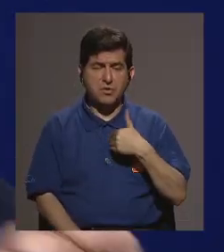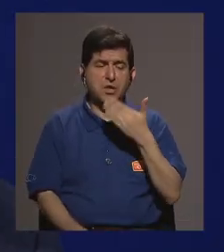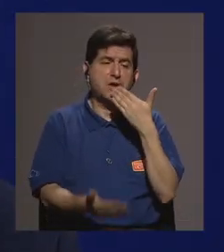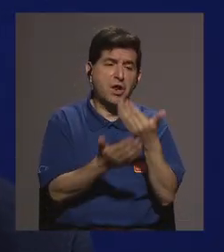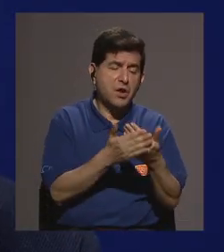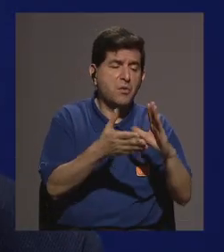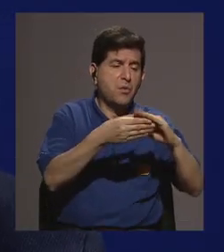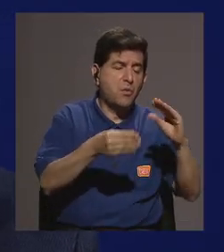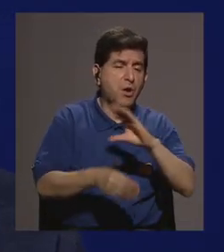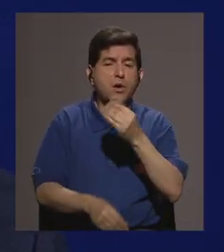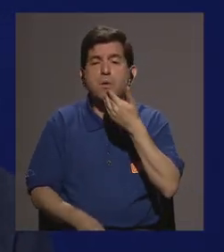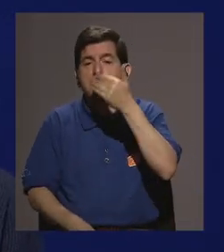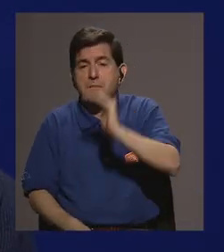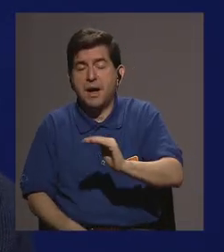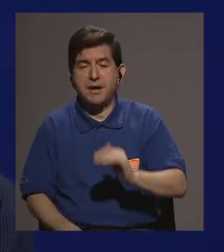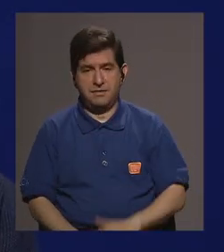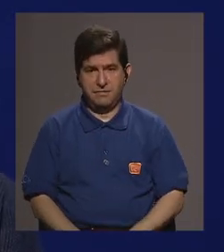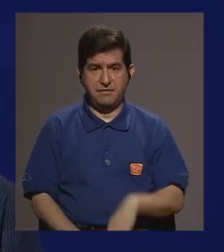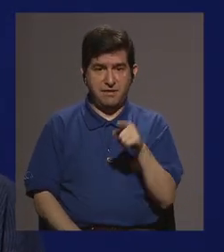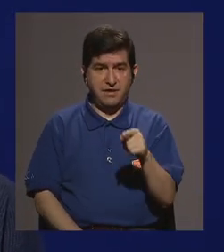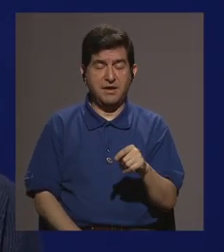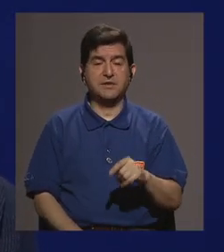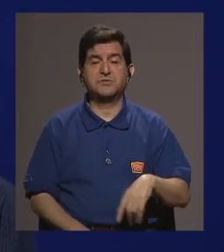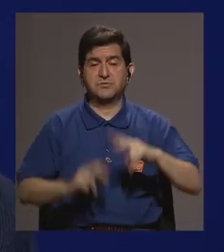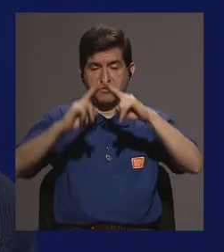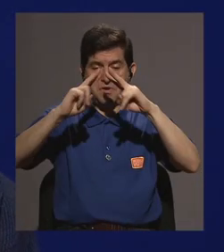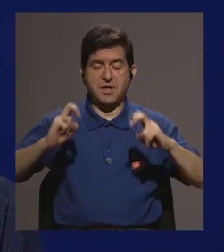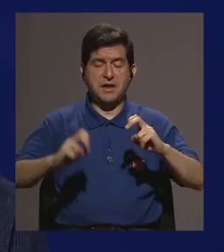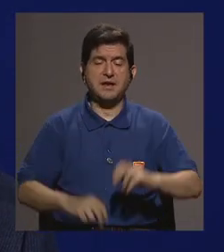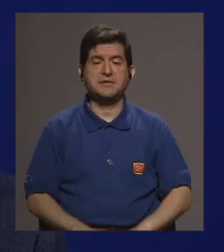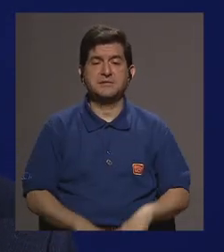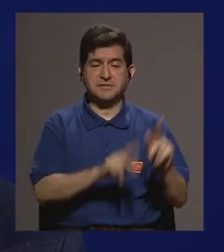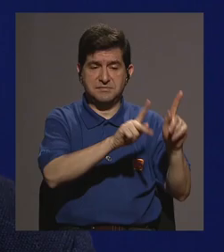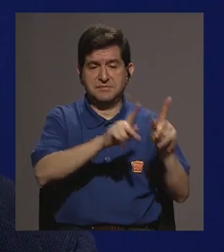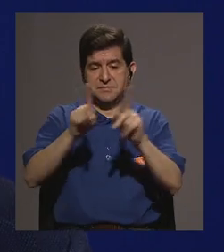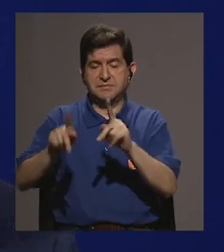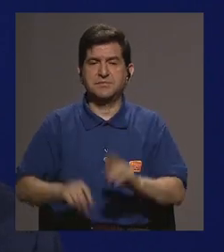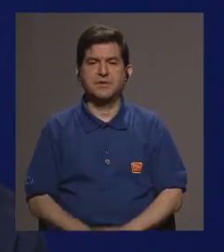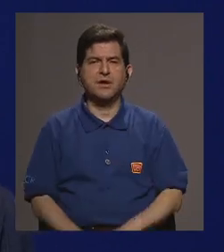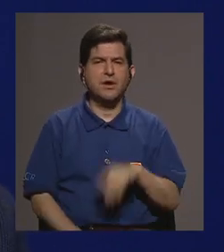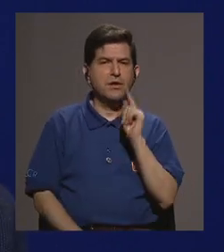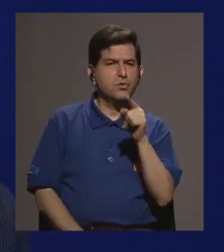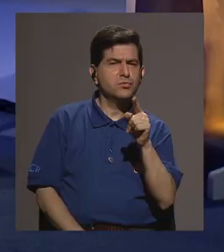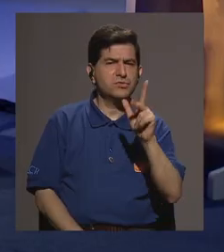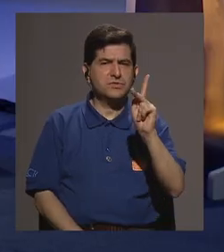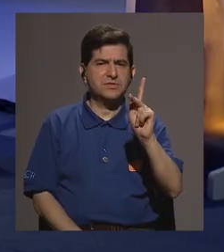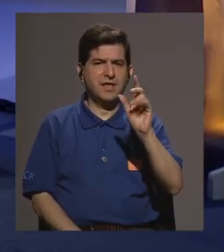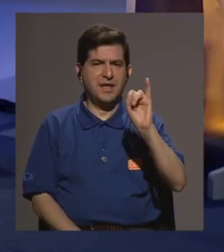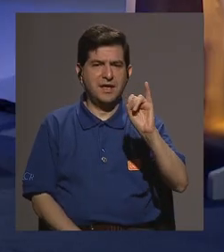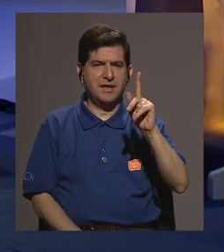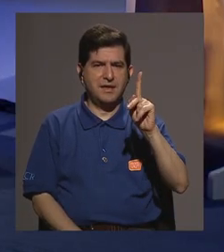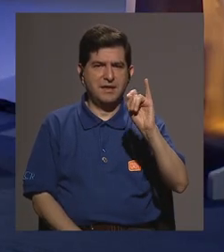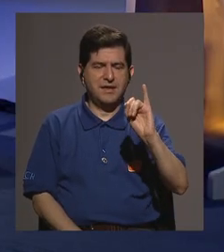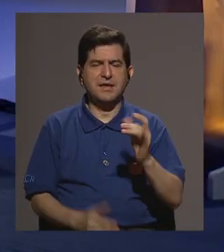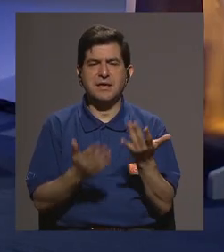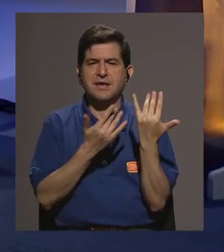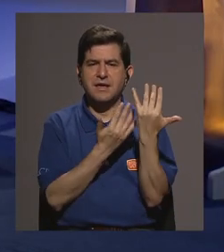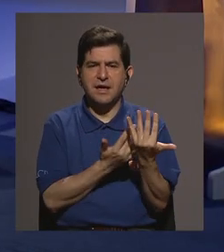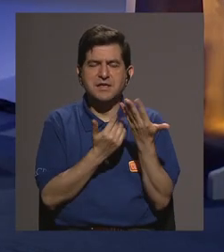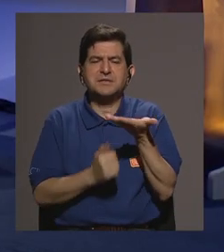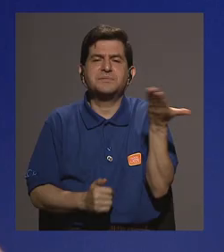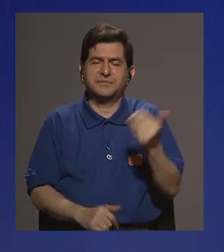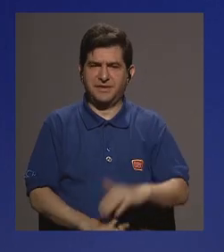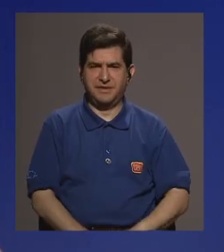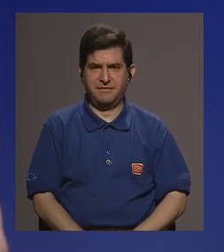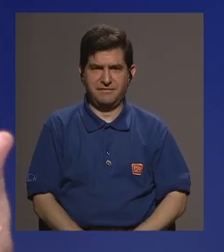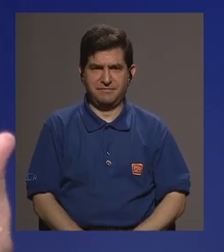pedrón con un buen comentario un mal comentario ya eso es lo que juzga el público que equipos como el que esperas